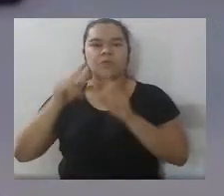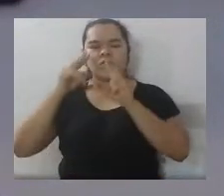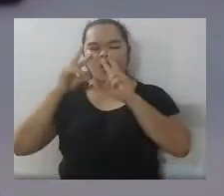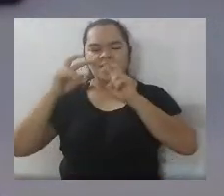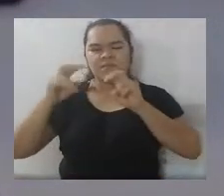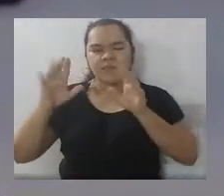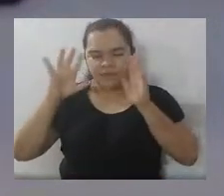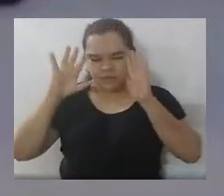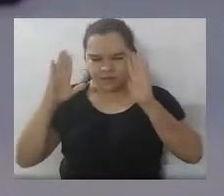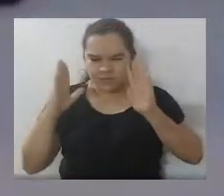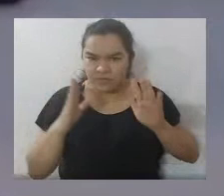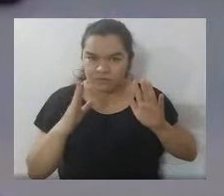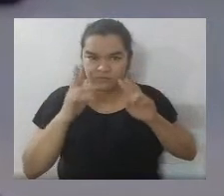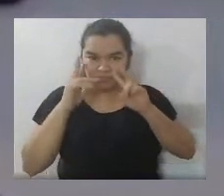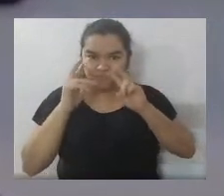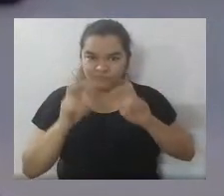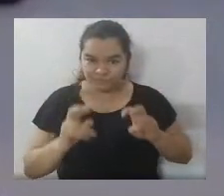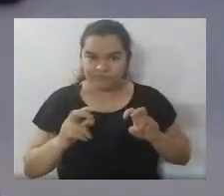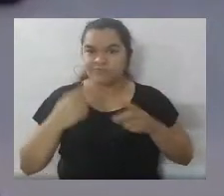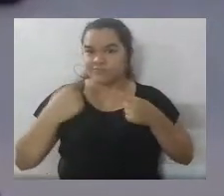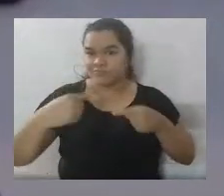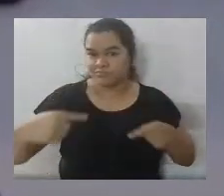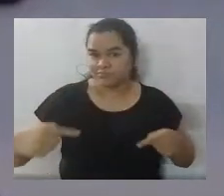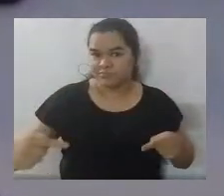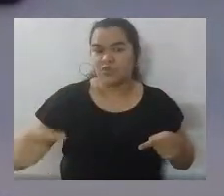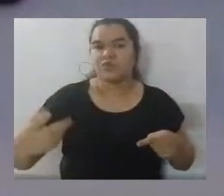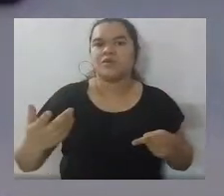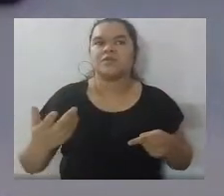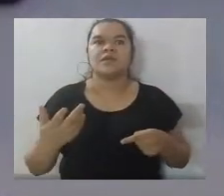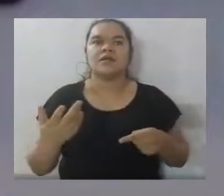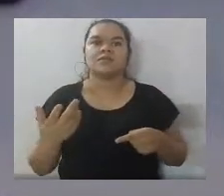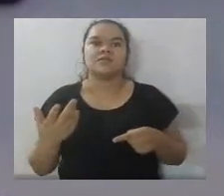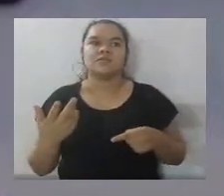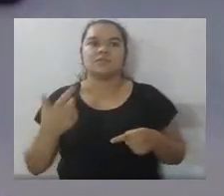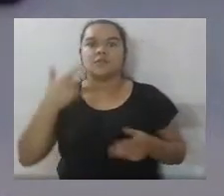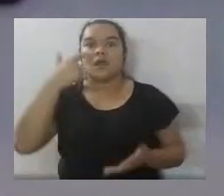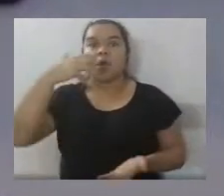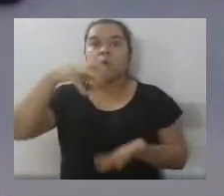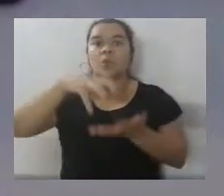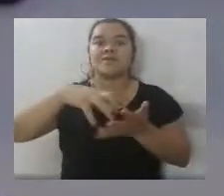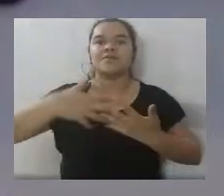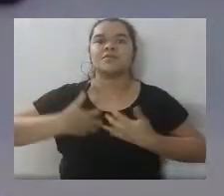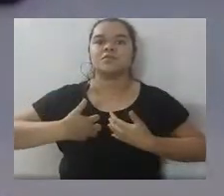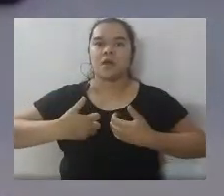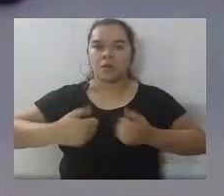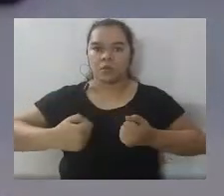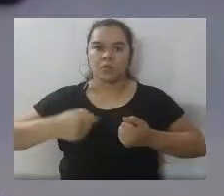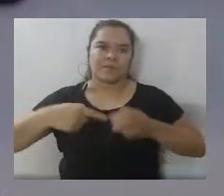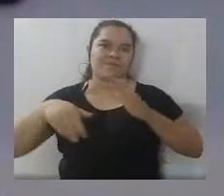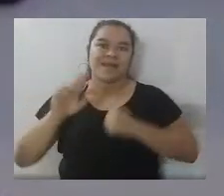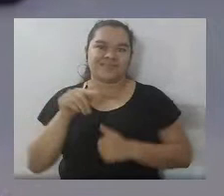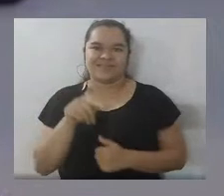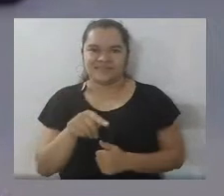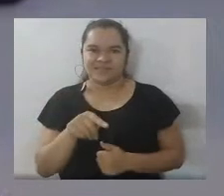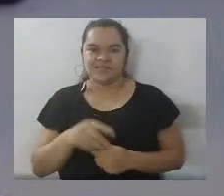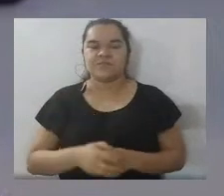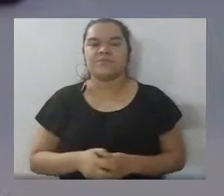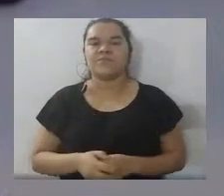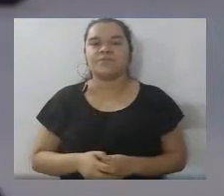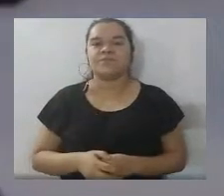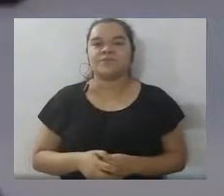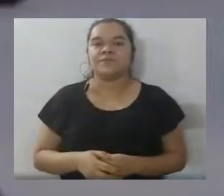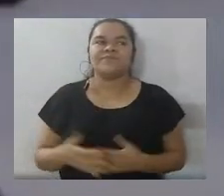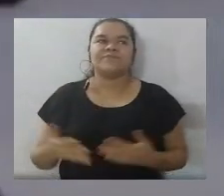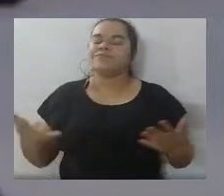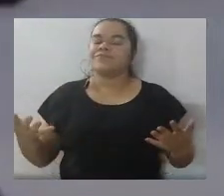y por otros tipos de gestión en establecimientos de salud principalmente. Es decir, hoy